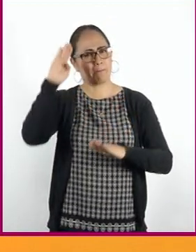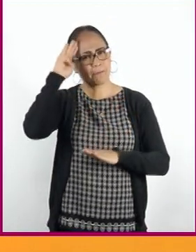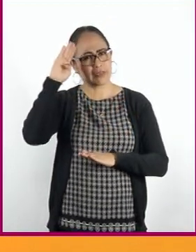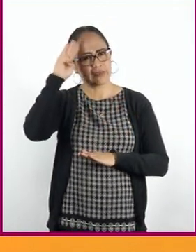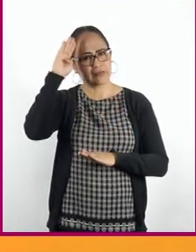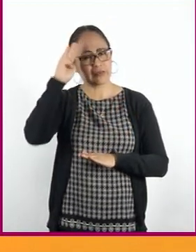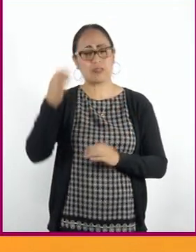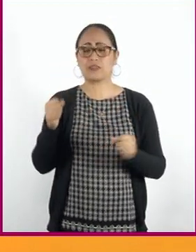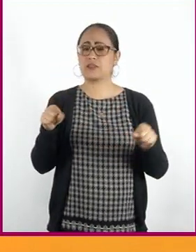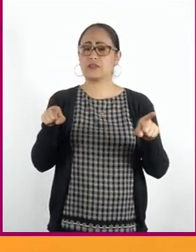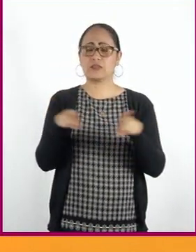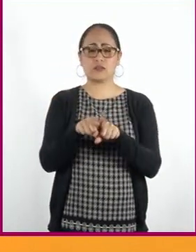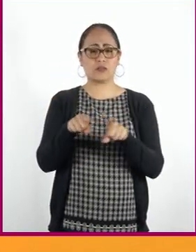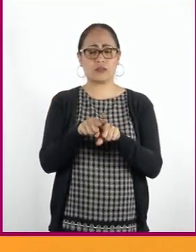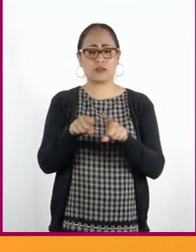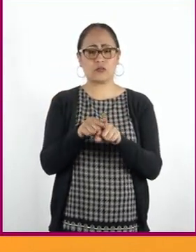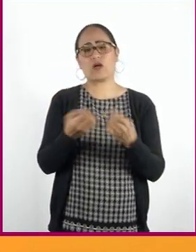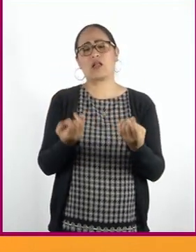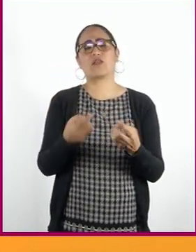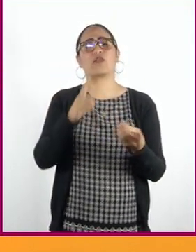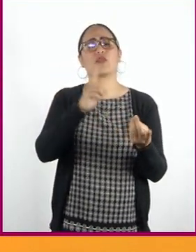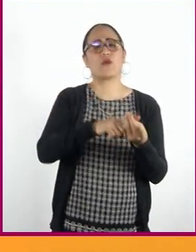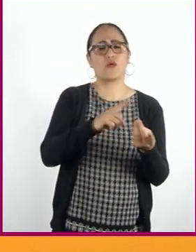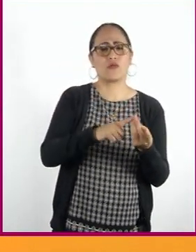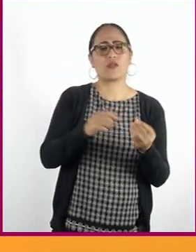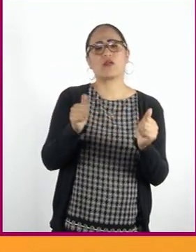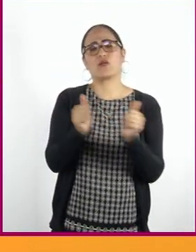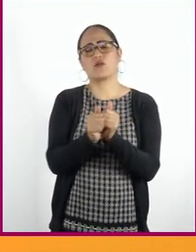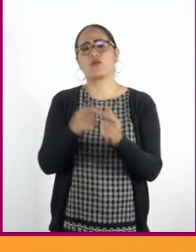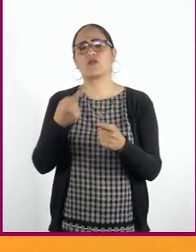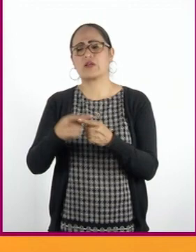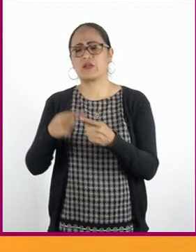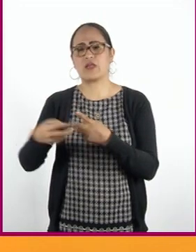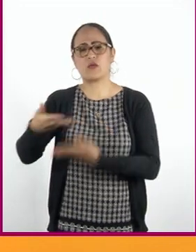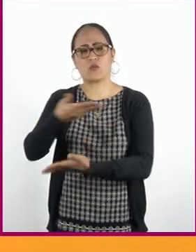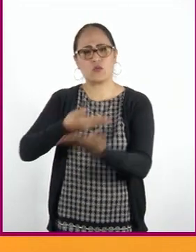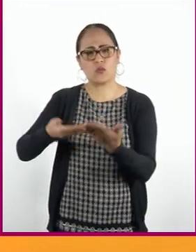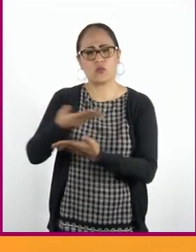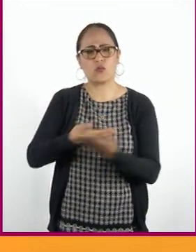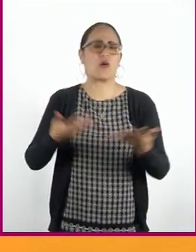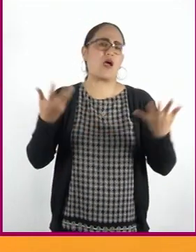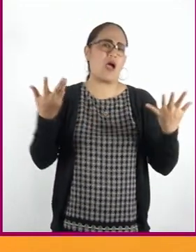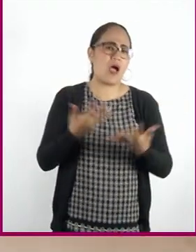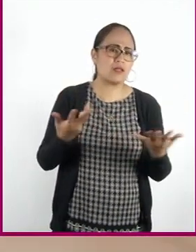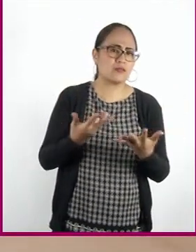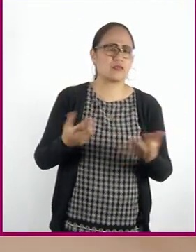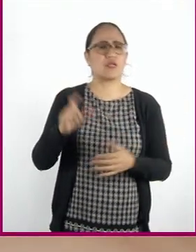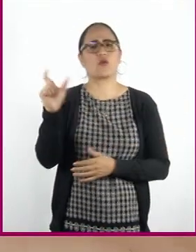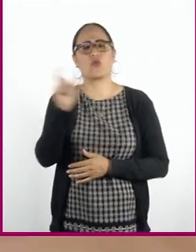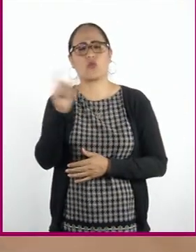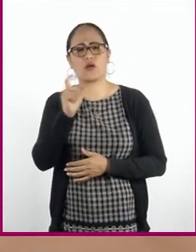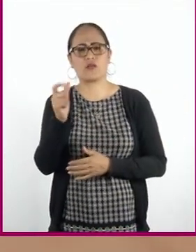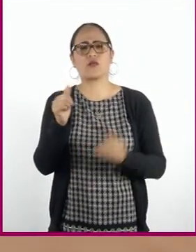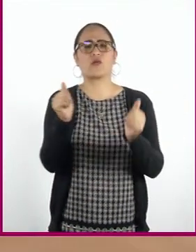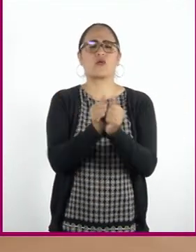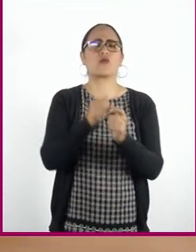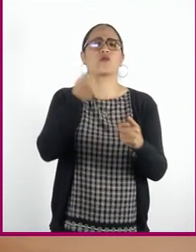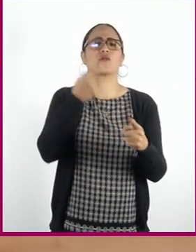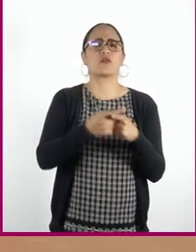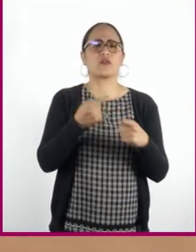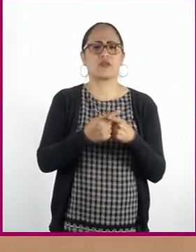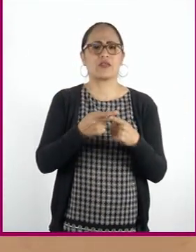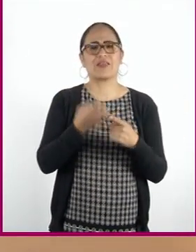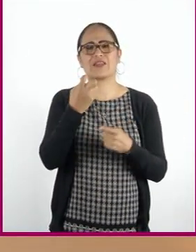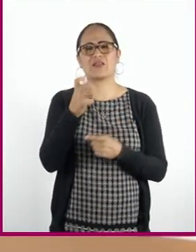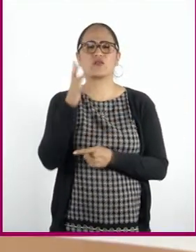principalmente dónde y con quiénes se involucran. El decidir qué hacer, cuándo y con quién, el deseo